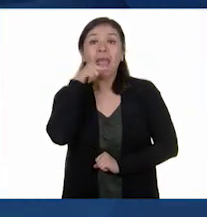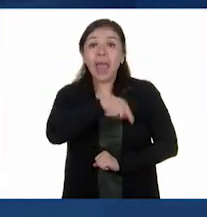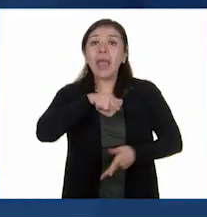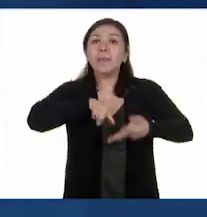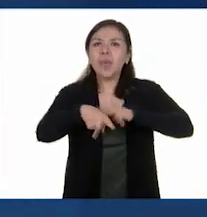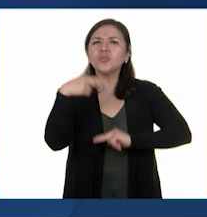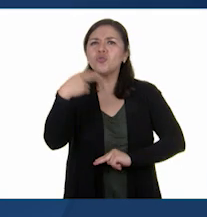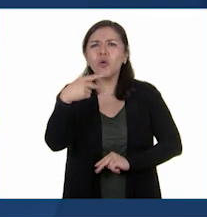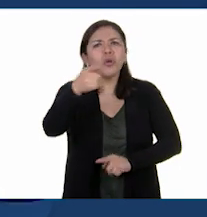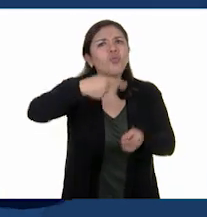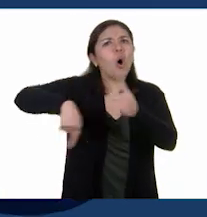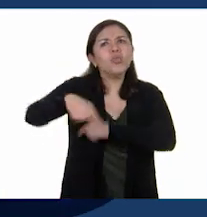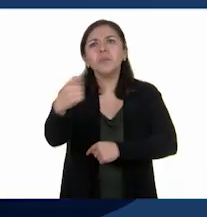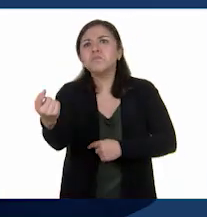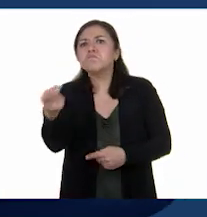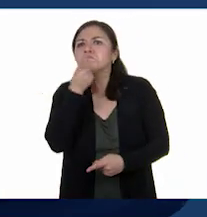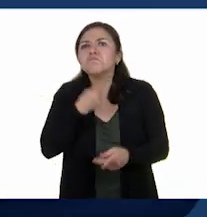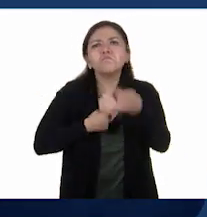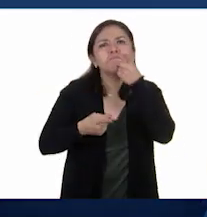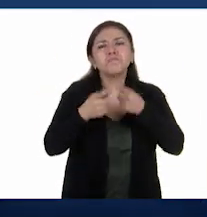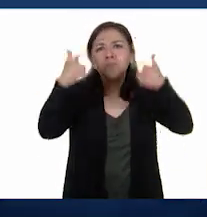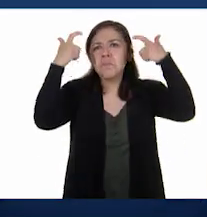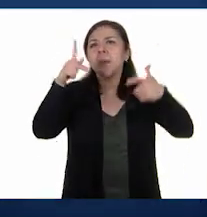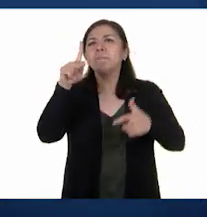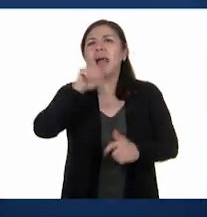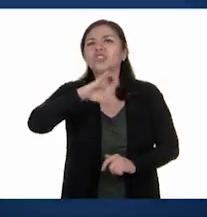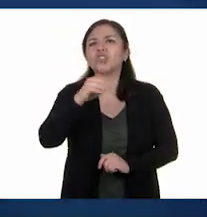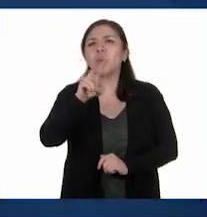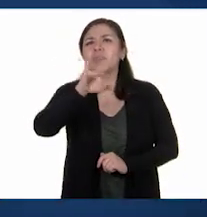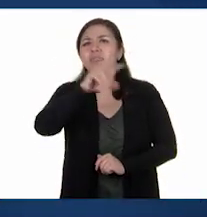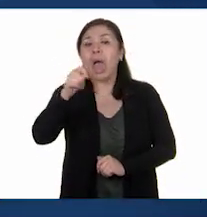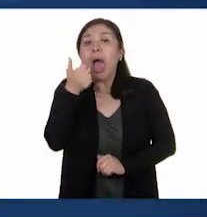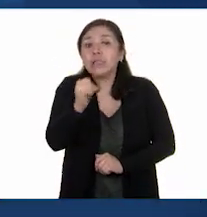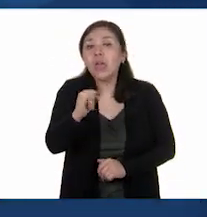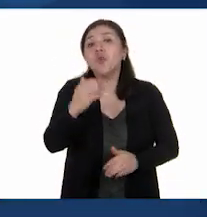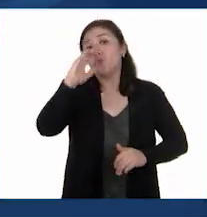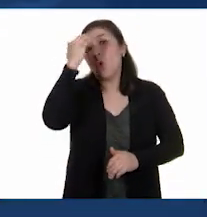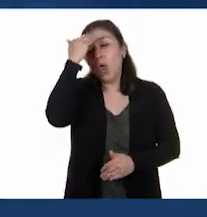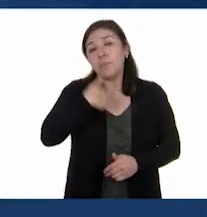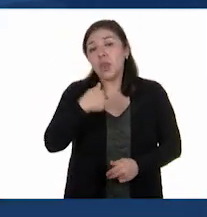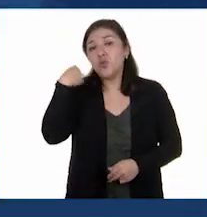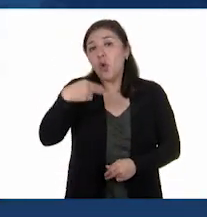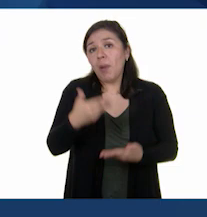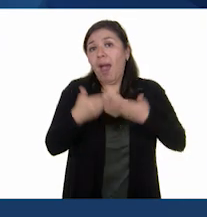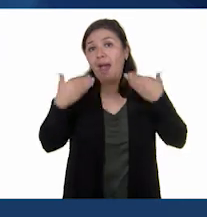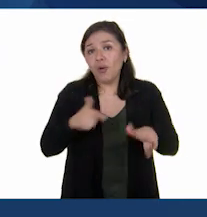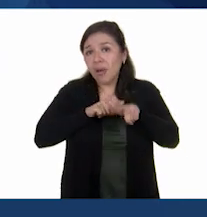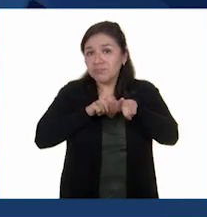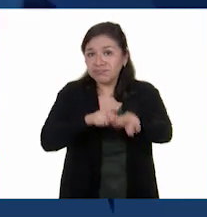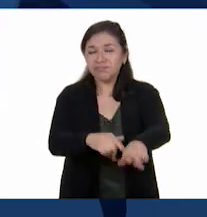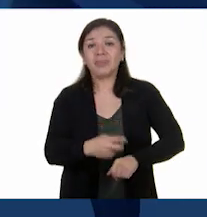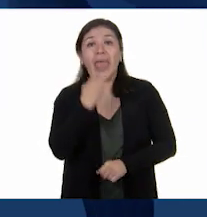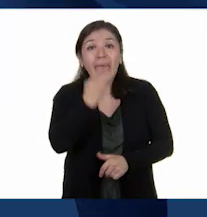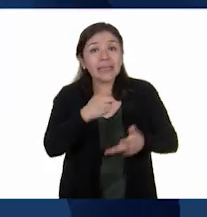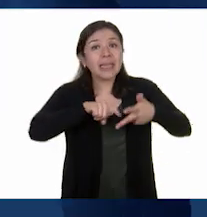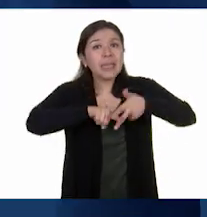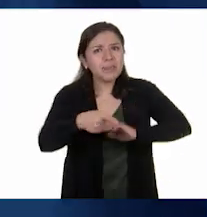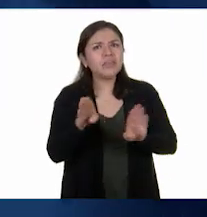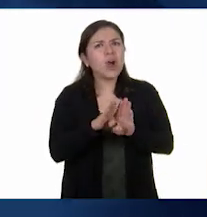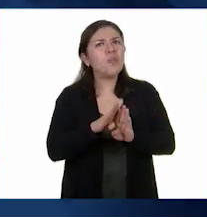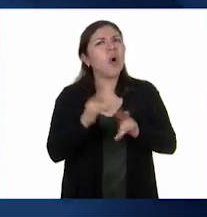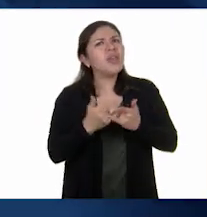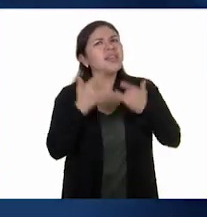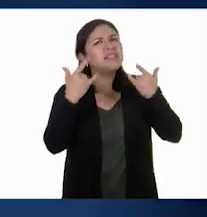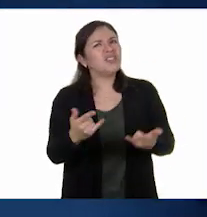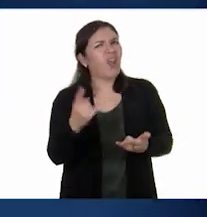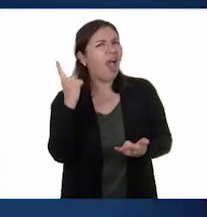empezaron a nombrarme todos y casi solo por Pancho Villa se me conoce en la fecha de hoy. Ese fue el comienzo del mito creado en